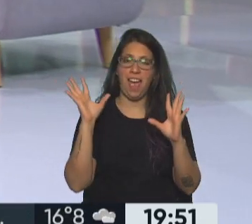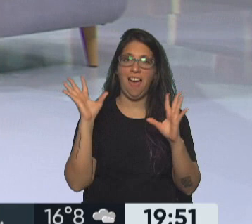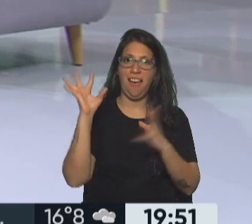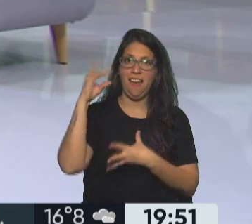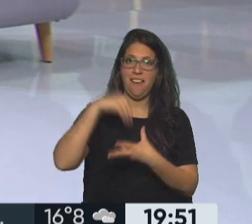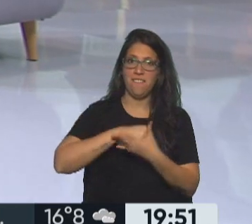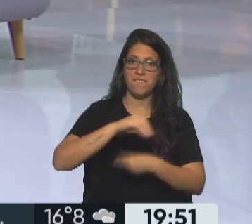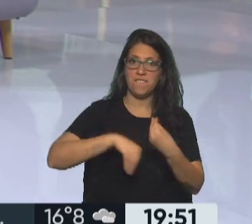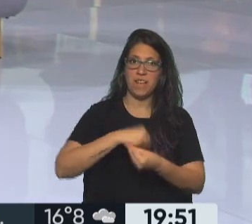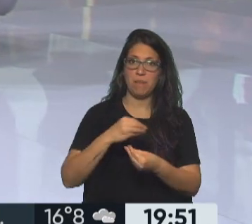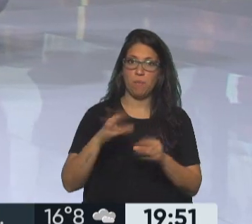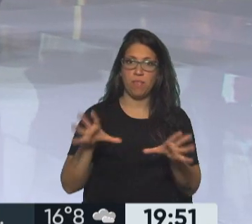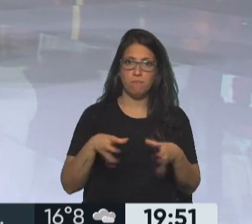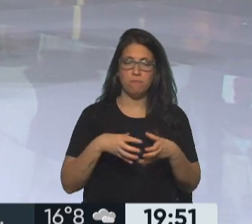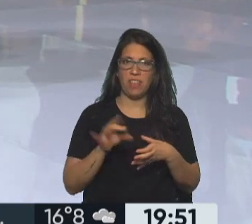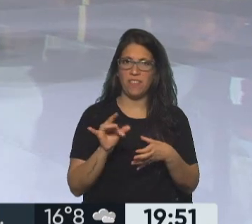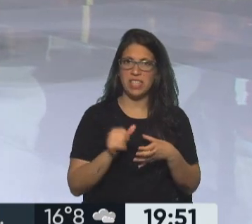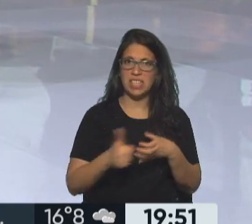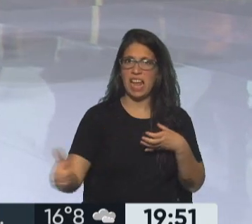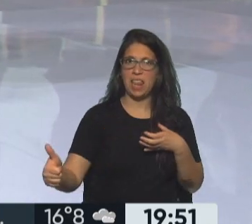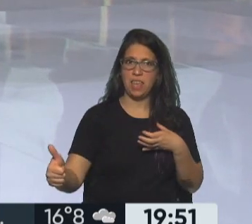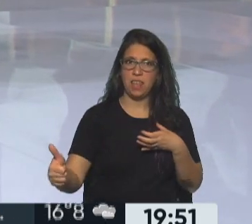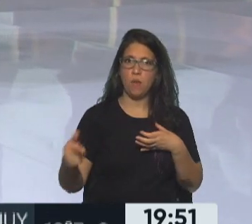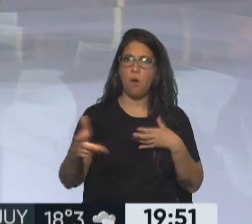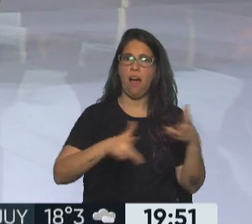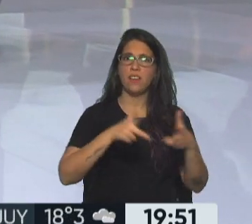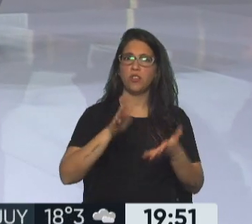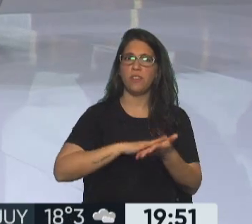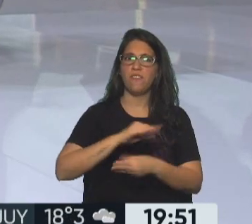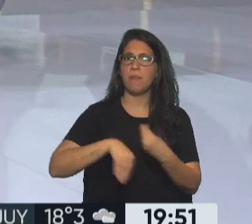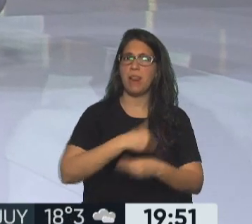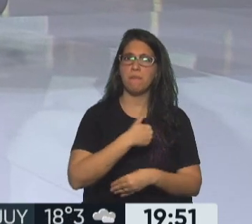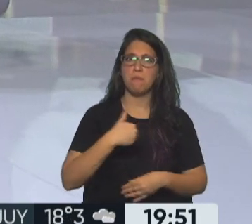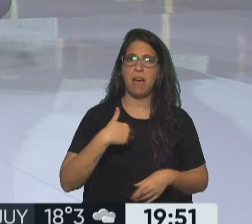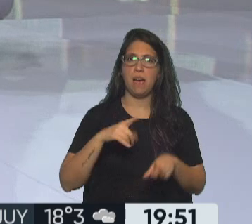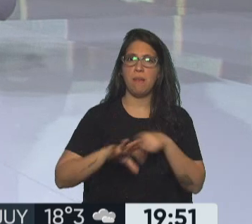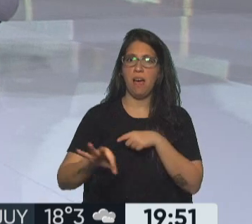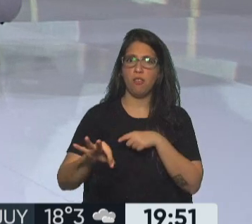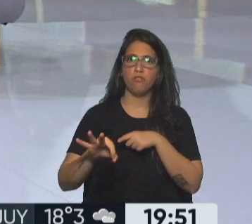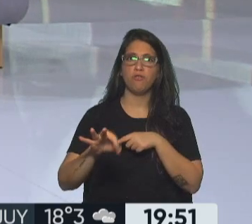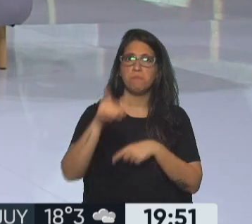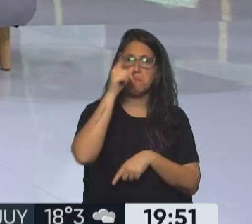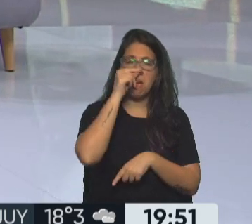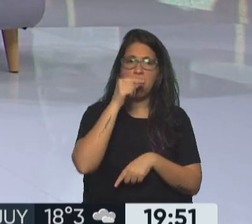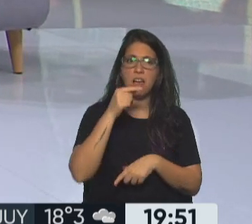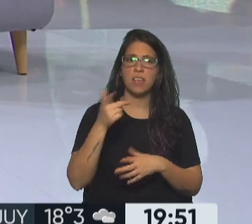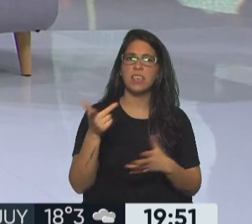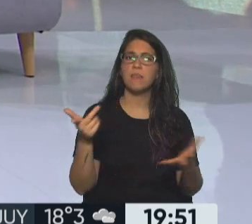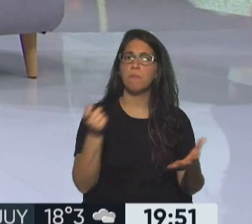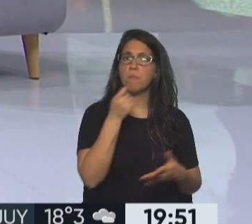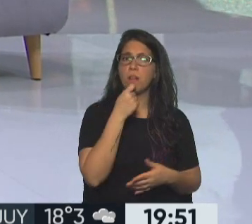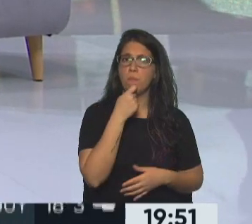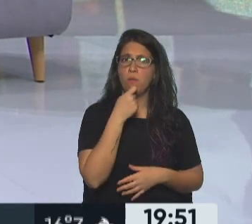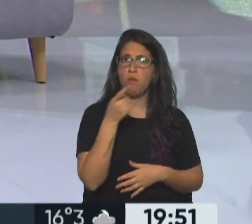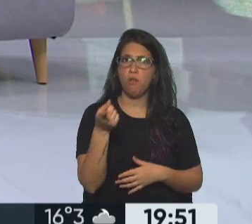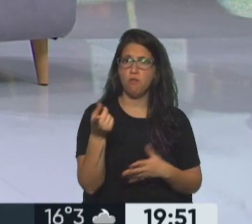dentro de estas familias hace que sea muy difícil salirse. Pero vos cuando hablas de familia, que hablas de mamá, hermanos, Papá y tíos, hermanas, sí.